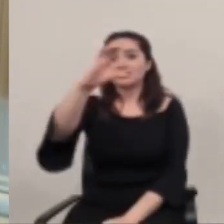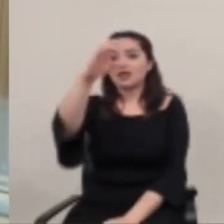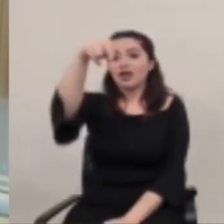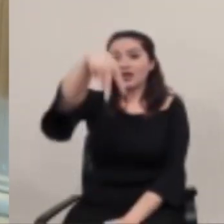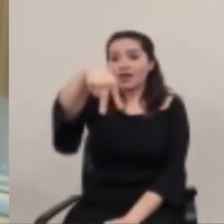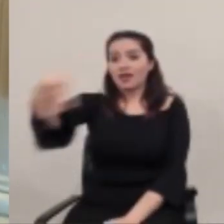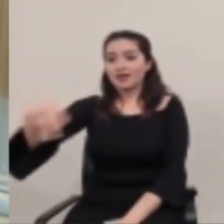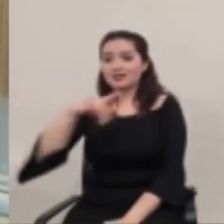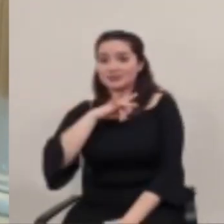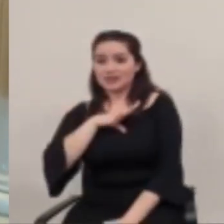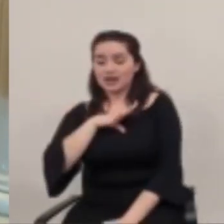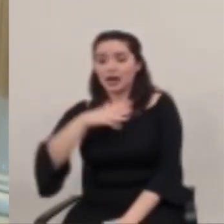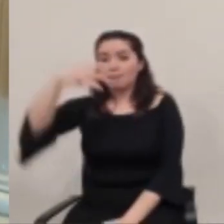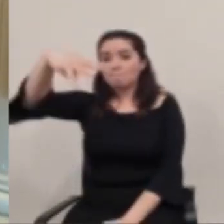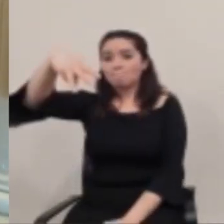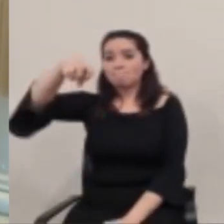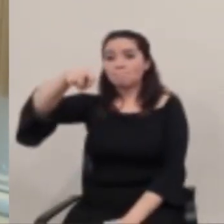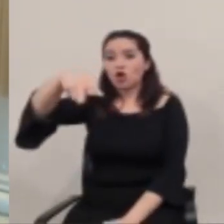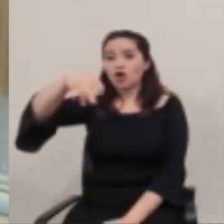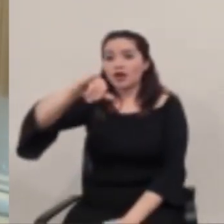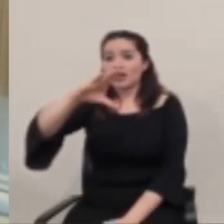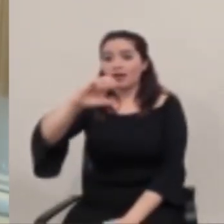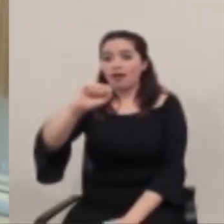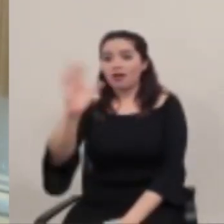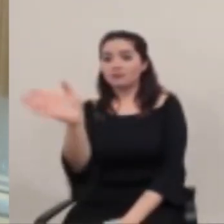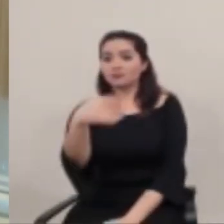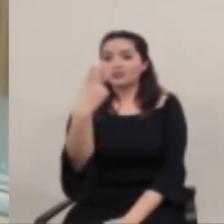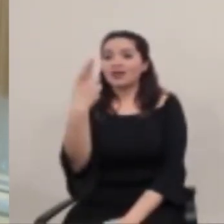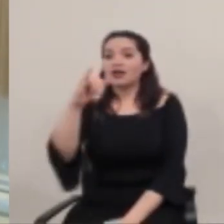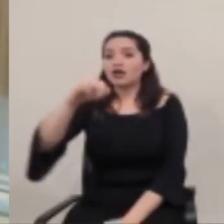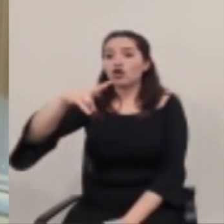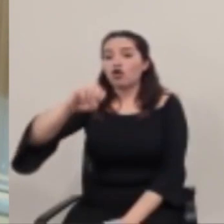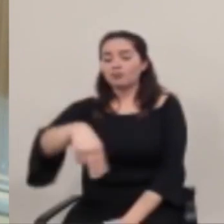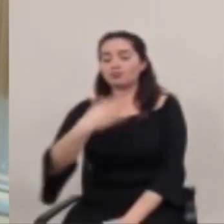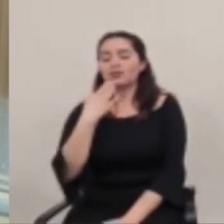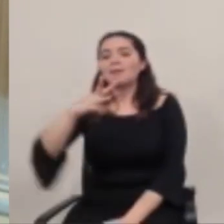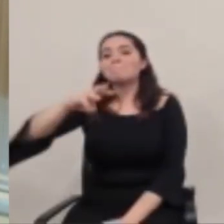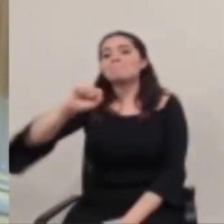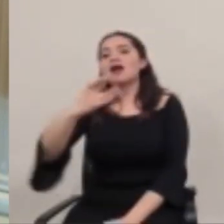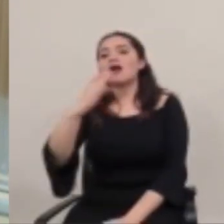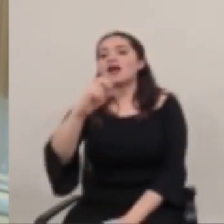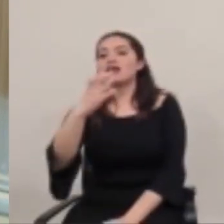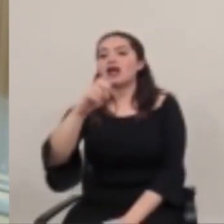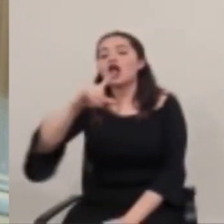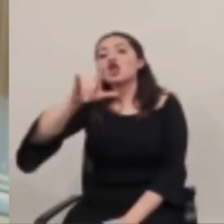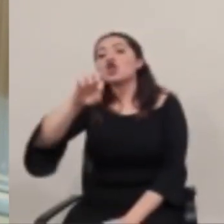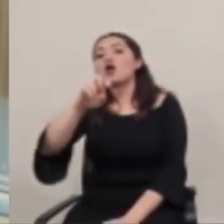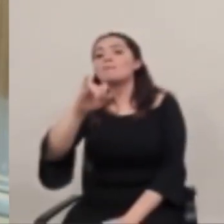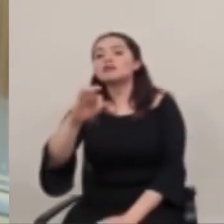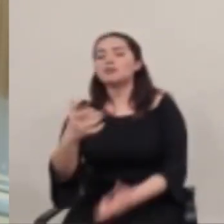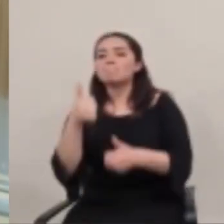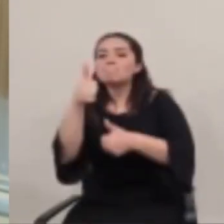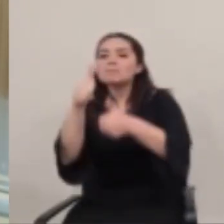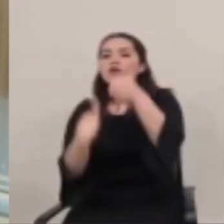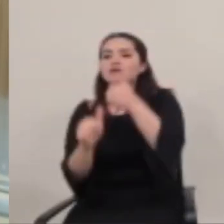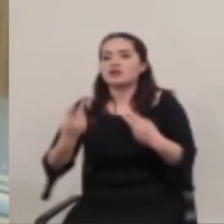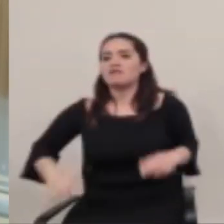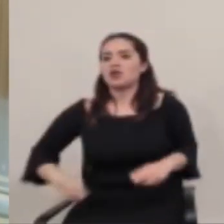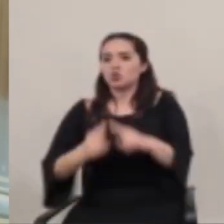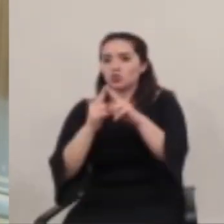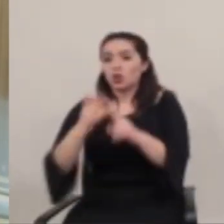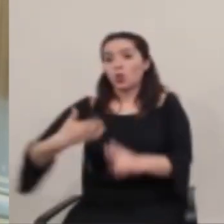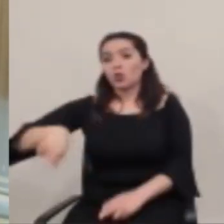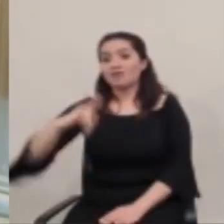Rincón, junto a los panelistas Macarena López, profesional de la Dirección de Servicios e Infraestructura de la Universidad de